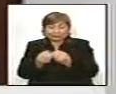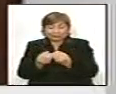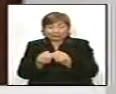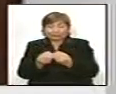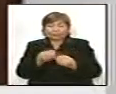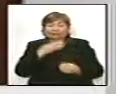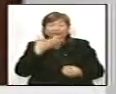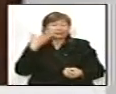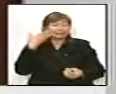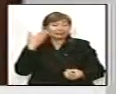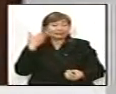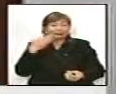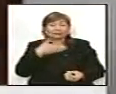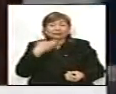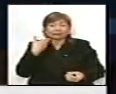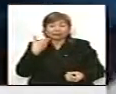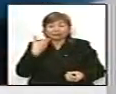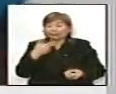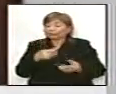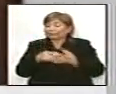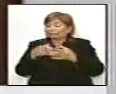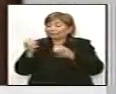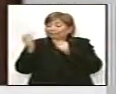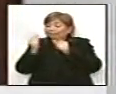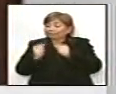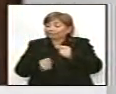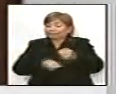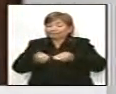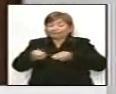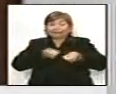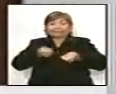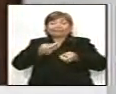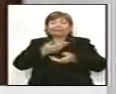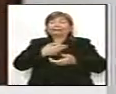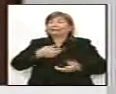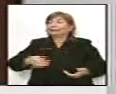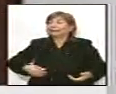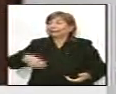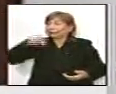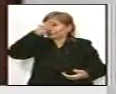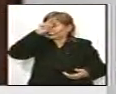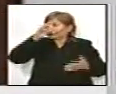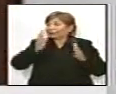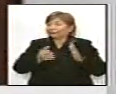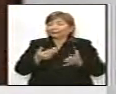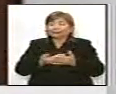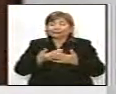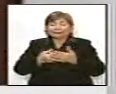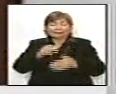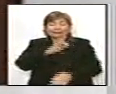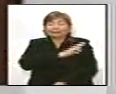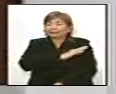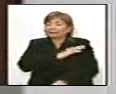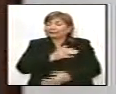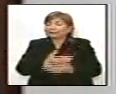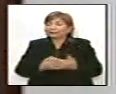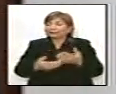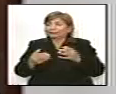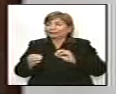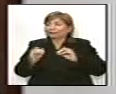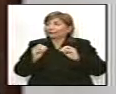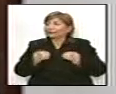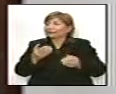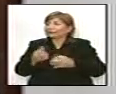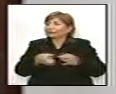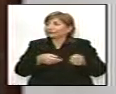Los Cuellos Blancos del Puerto, pretendieron copar el Poder Judicial y el Ministerio Público mediante el nombramiento de jueces y fiscales afines a ellos